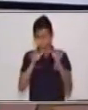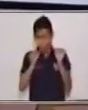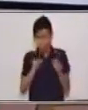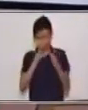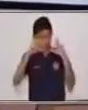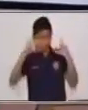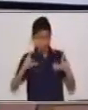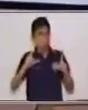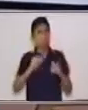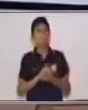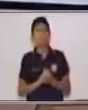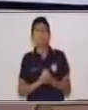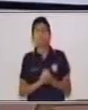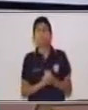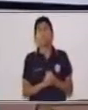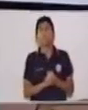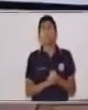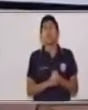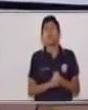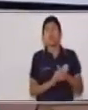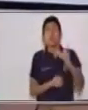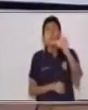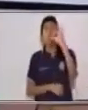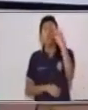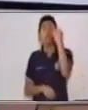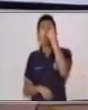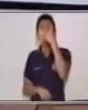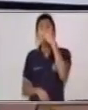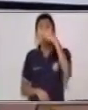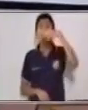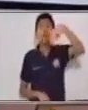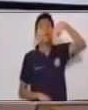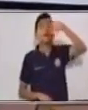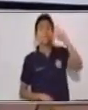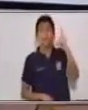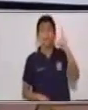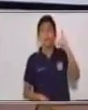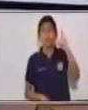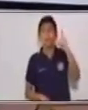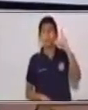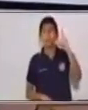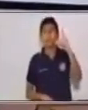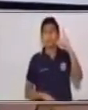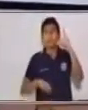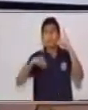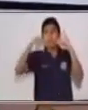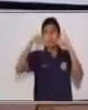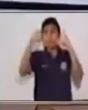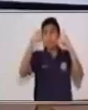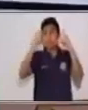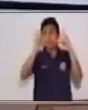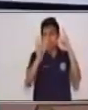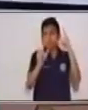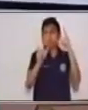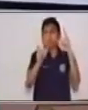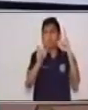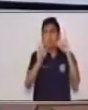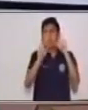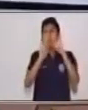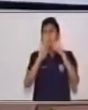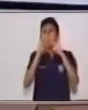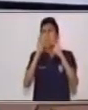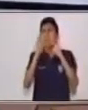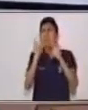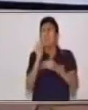directo. De la escuela, ojo acá, hay una preposición más un sustantivo, aunque el artículo esté en medio no cambia